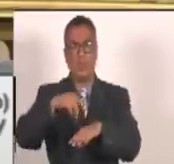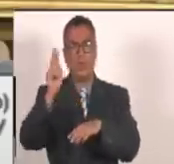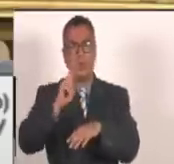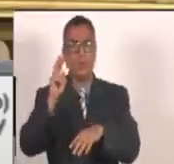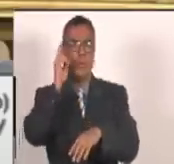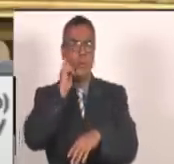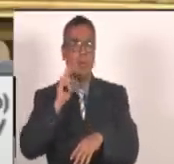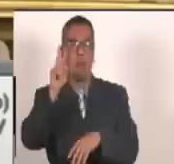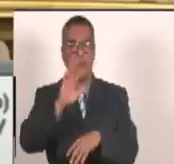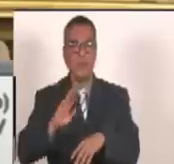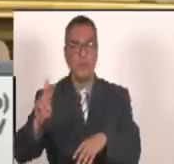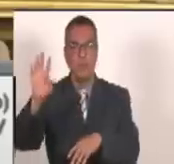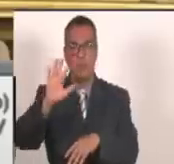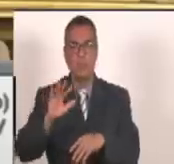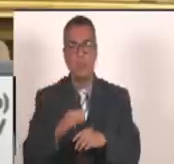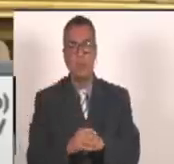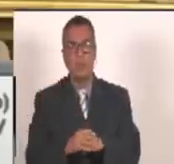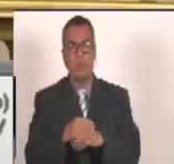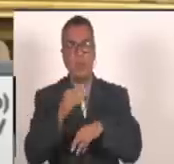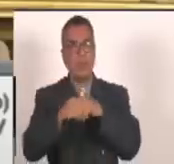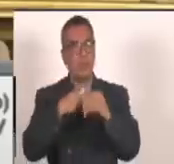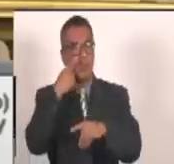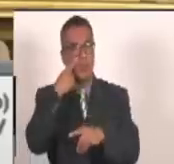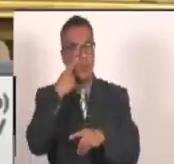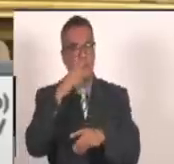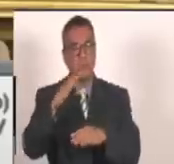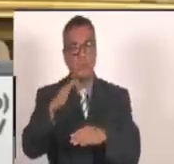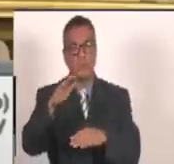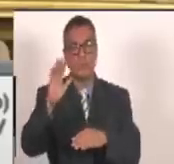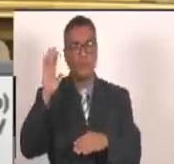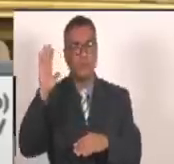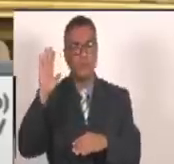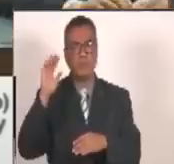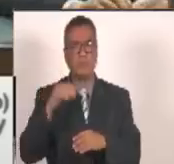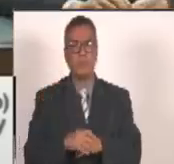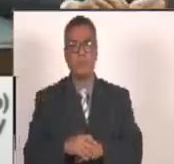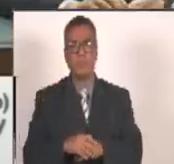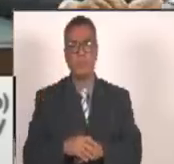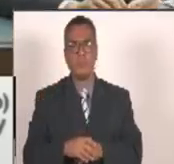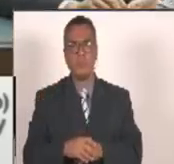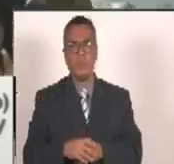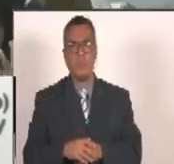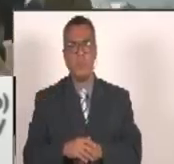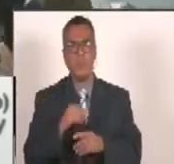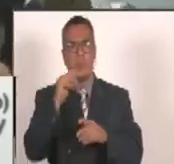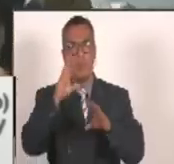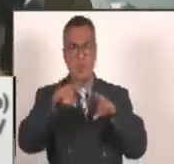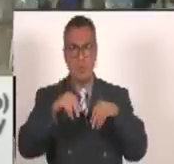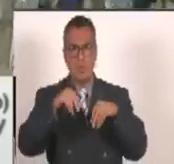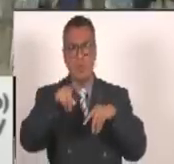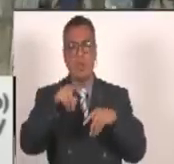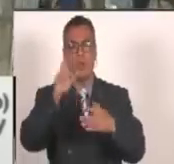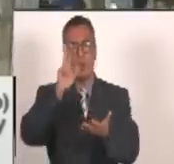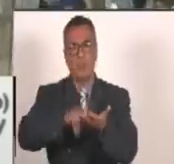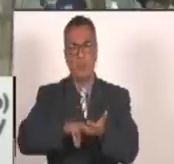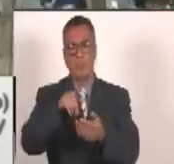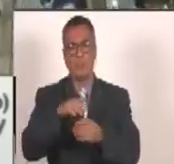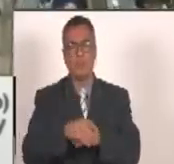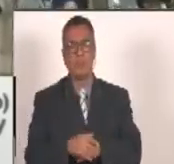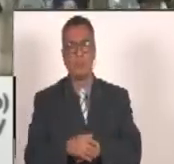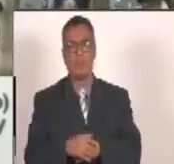de la República Bolivariana de Venezuela, sírvanse manifestarlo con la señal de costumbre. Mayoría evidente, queda